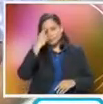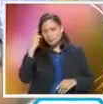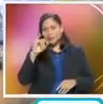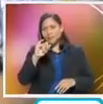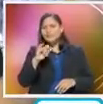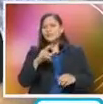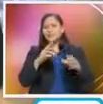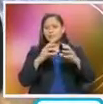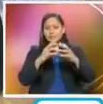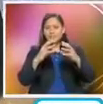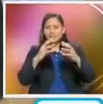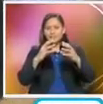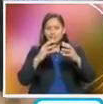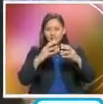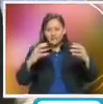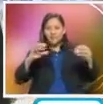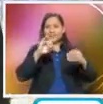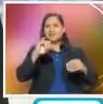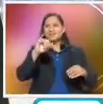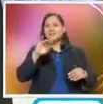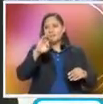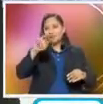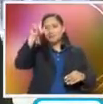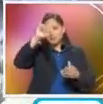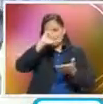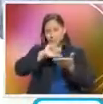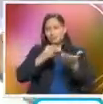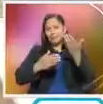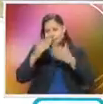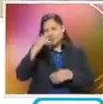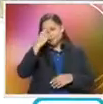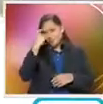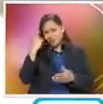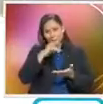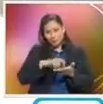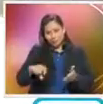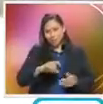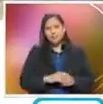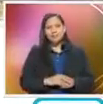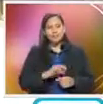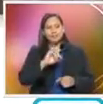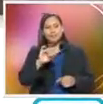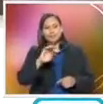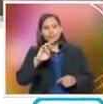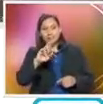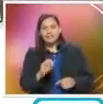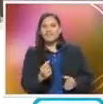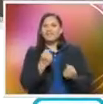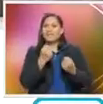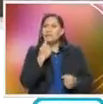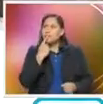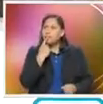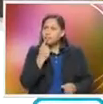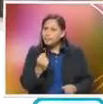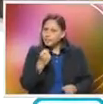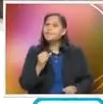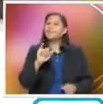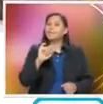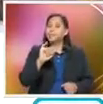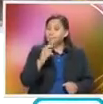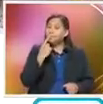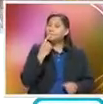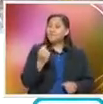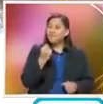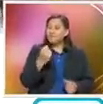¿no? El jengibre realmente ya lo encuentran en cualquier súper, lo encuentran muy fácil. El jengibre Es fuerte, chef, es, ¿no? es de sabor muy